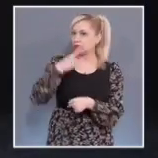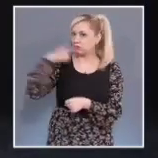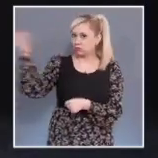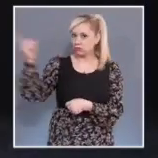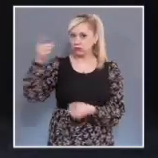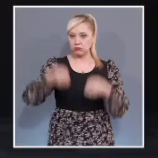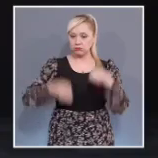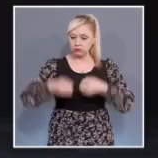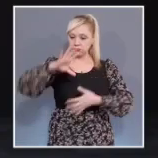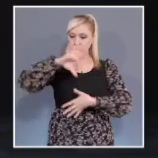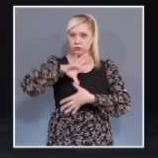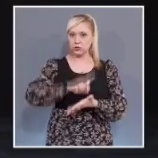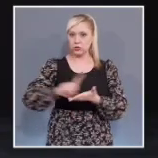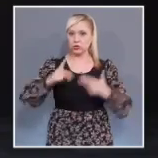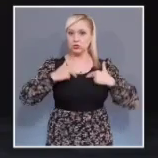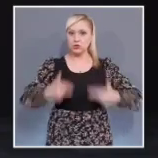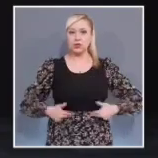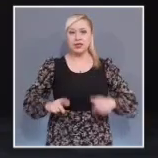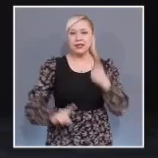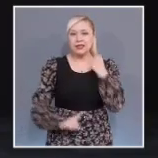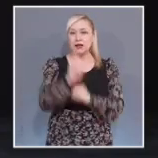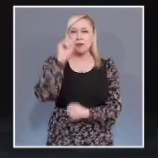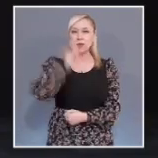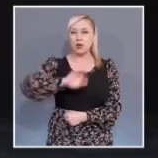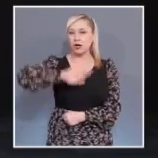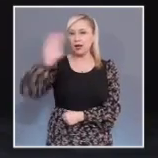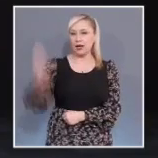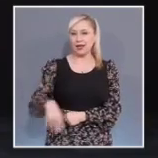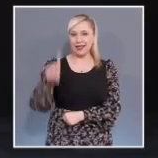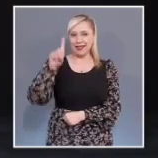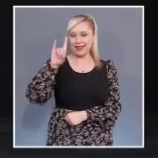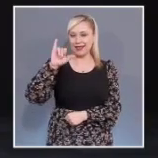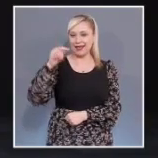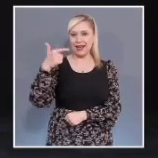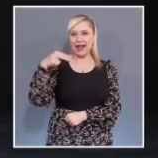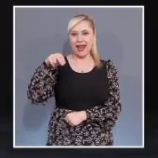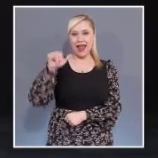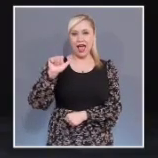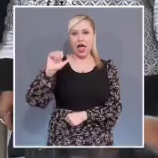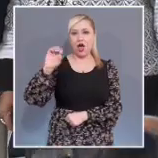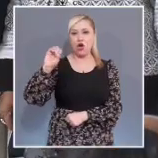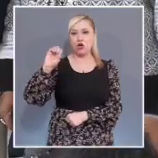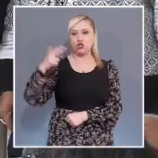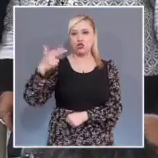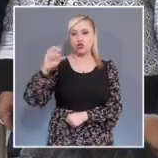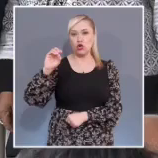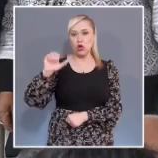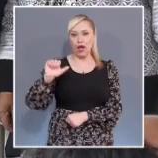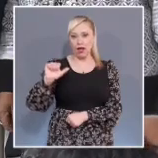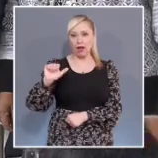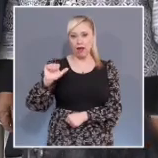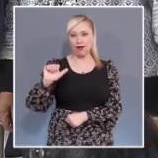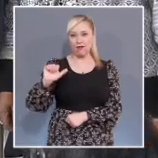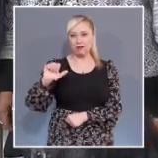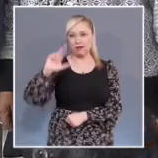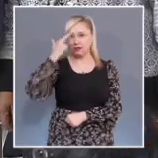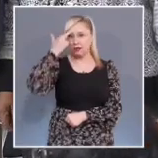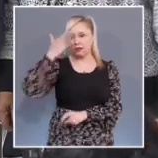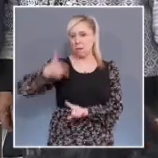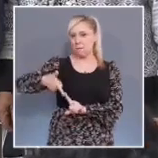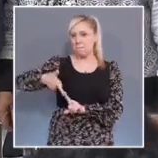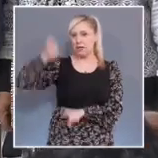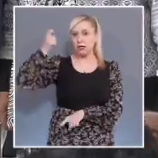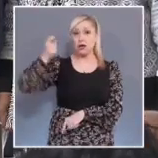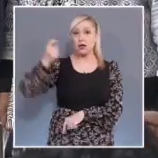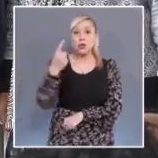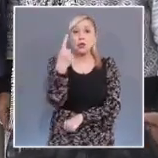caso Digna Ochoa, el Estado mexicano solo ha cumplido una. Una calle de la Ciudad de México,